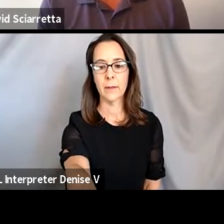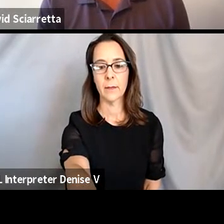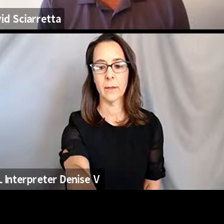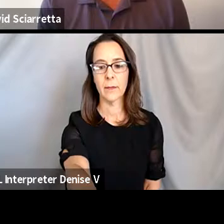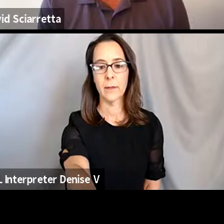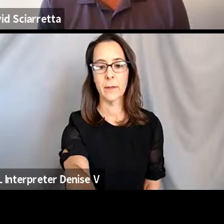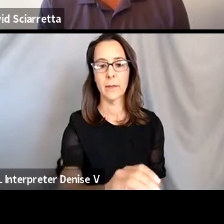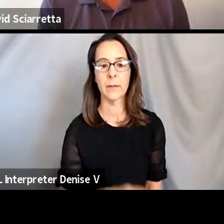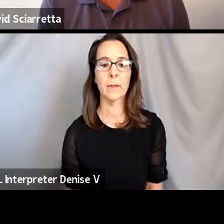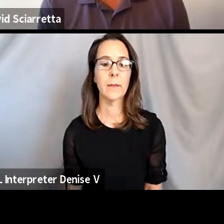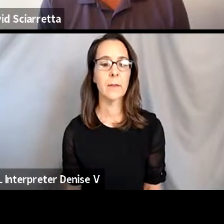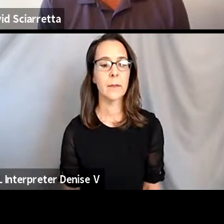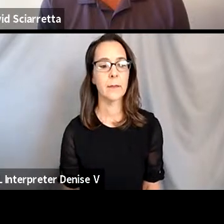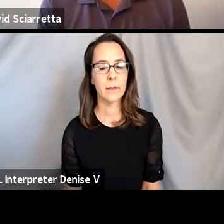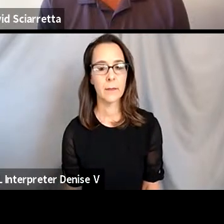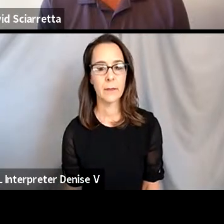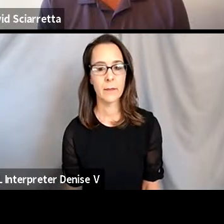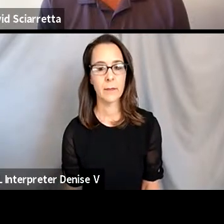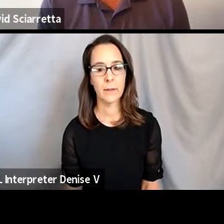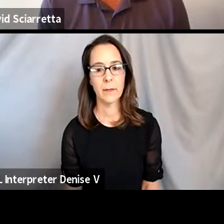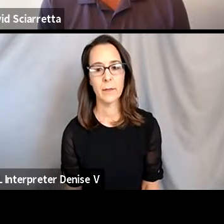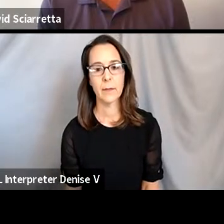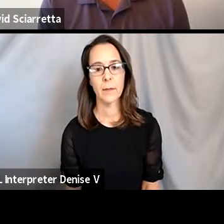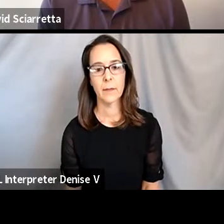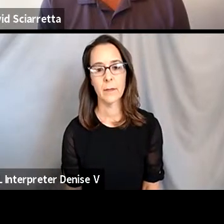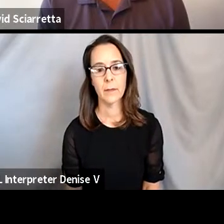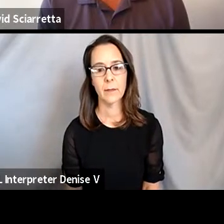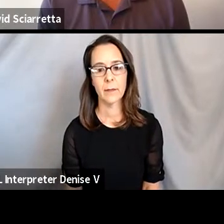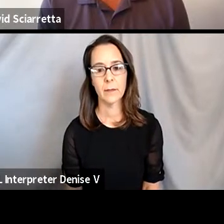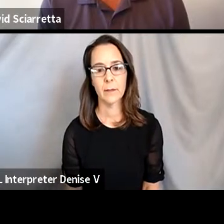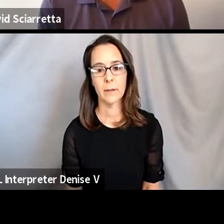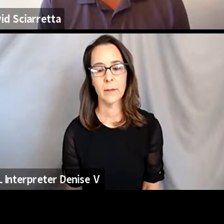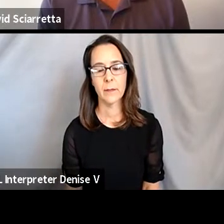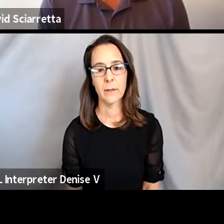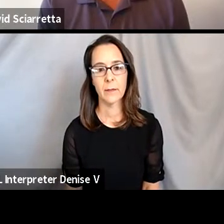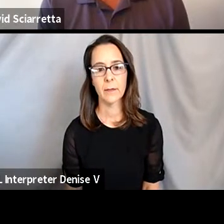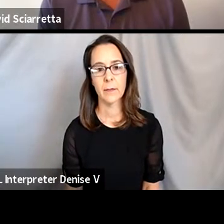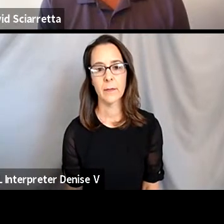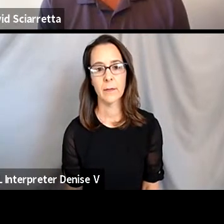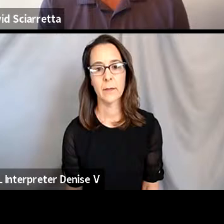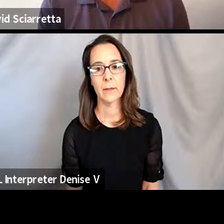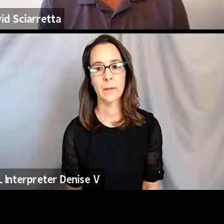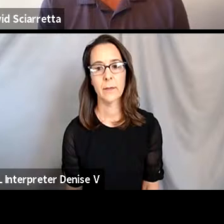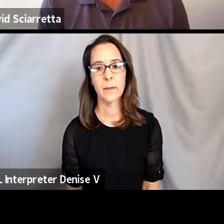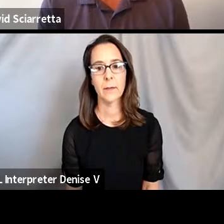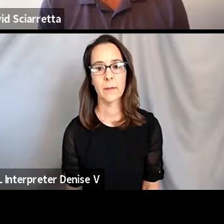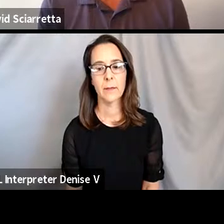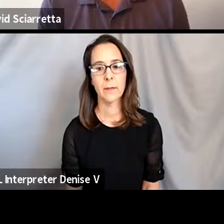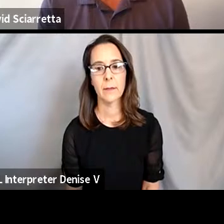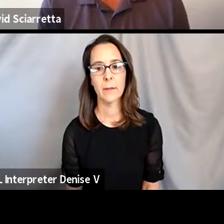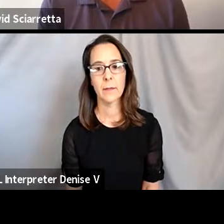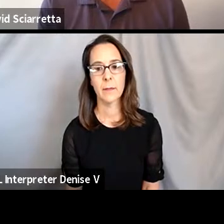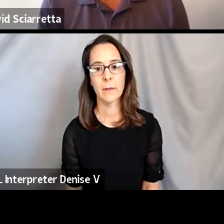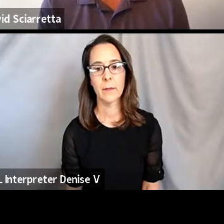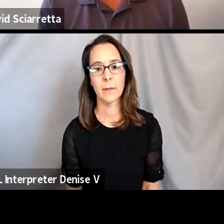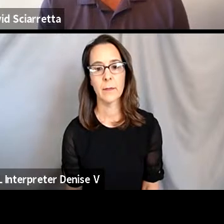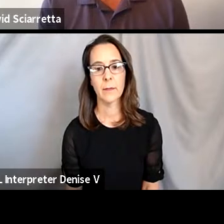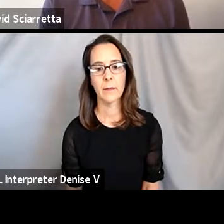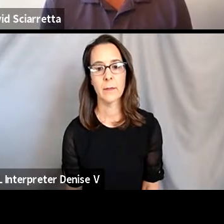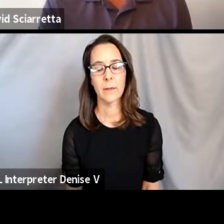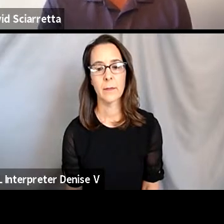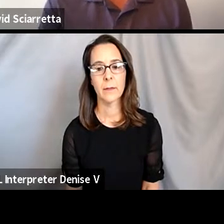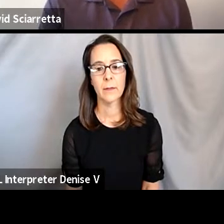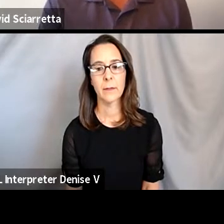dice Done, listo. Si desea escuchar solo a los intérpretes y no a los oradores, asegúrese de hacer clic en Mute